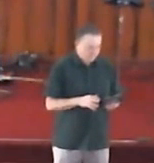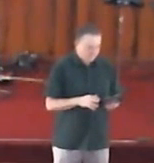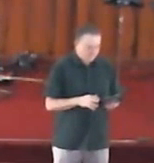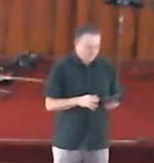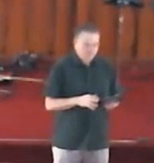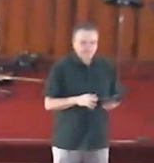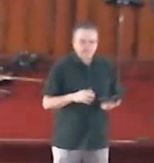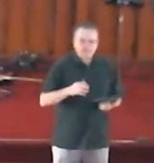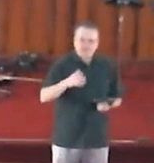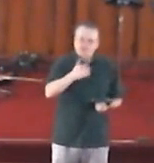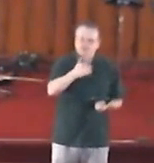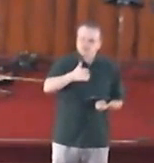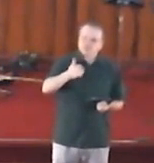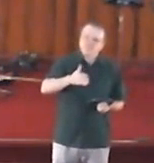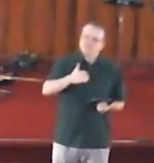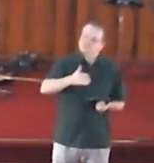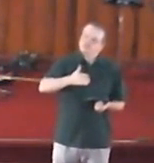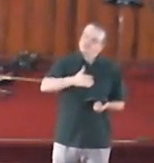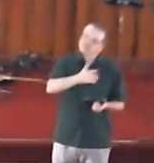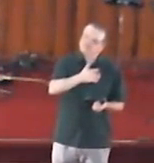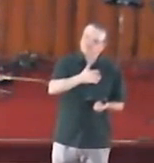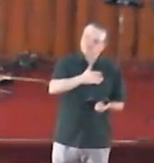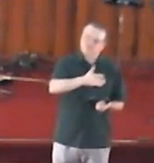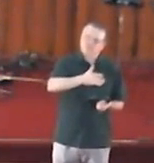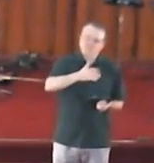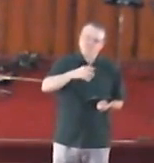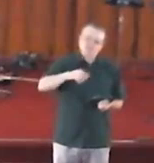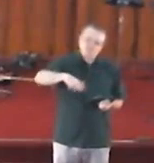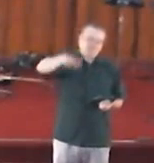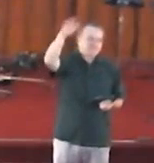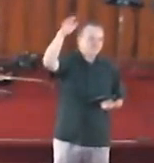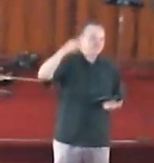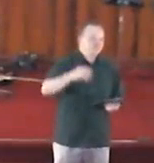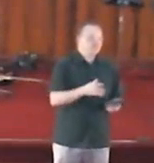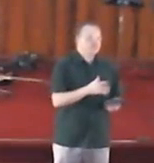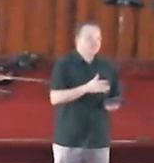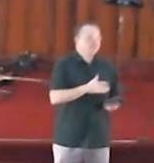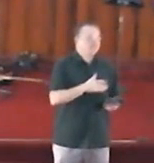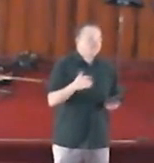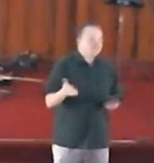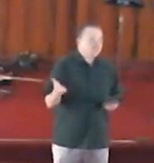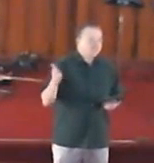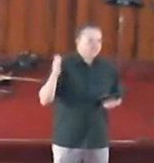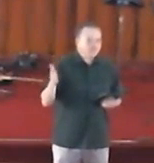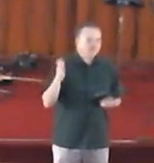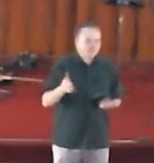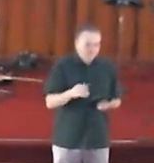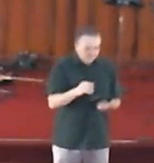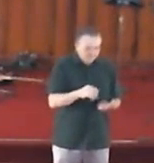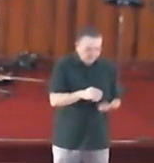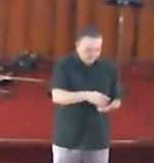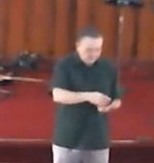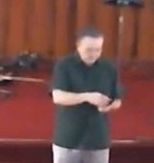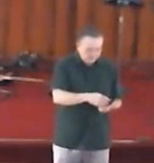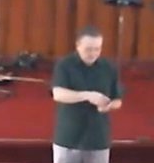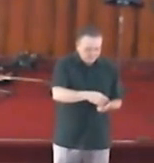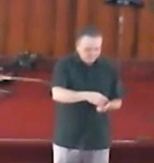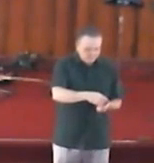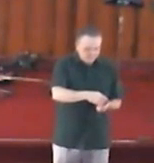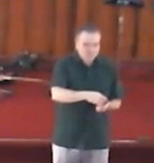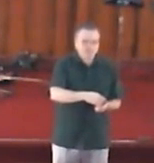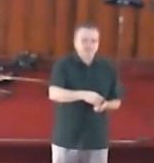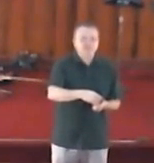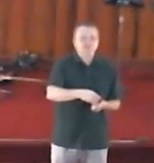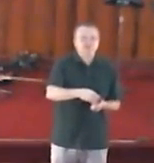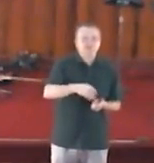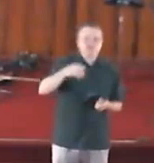ends of the earth." Y unos días después de que Jesús ascendió al cielo, vino el día de Pentecostés